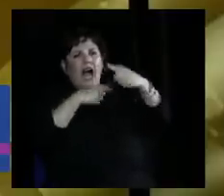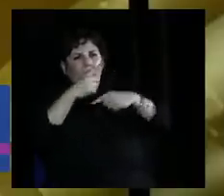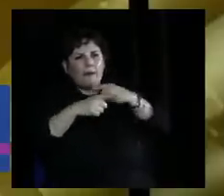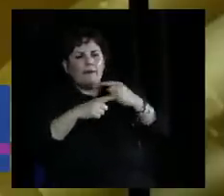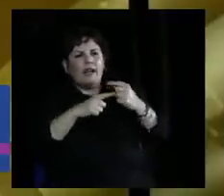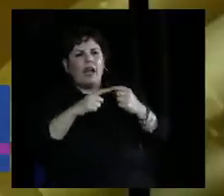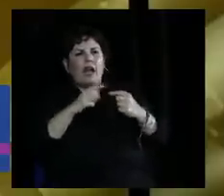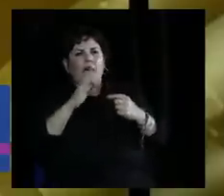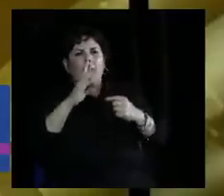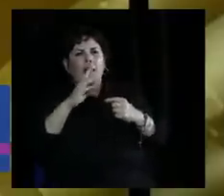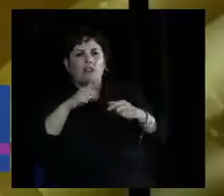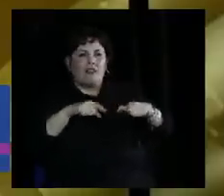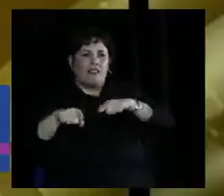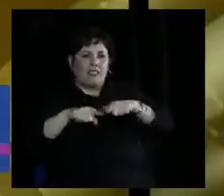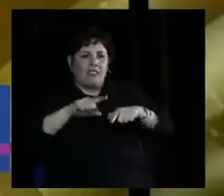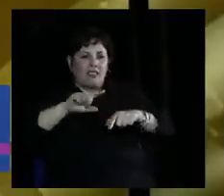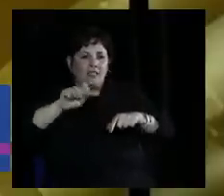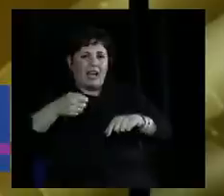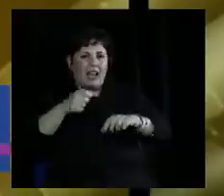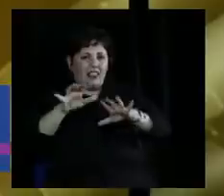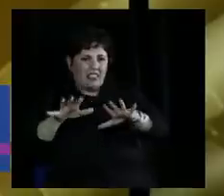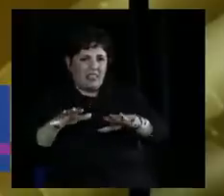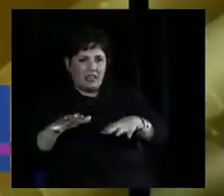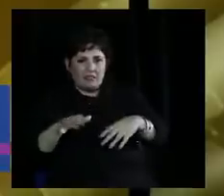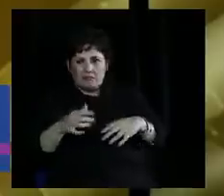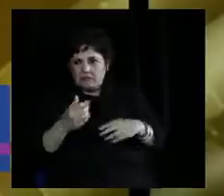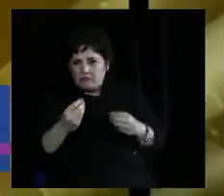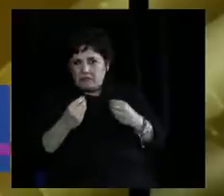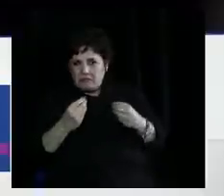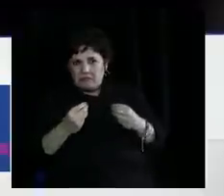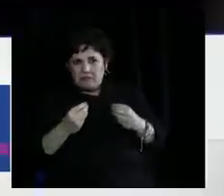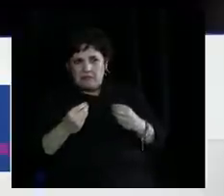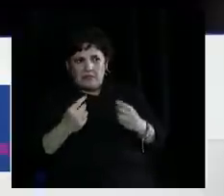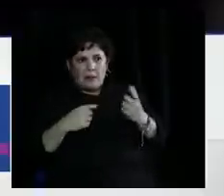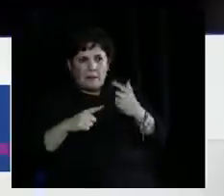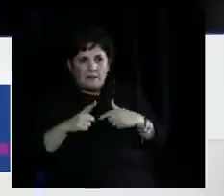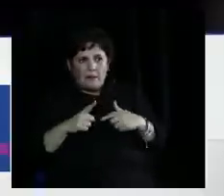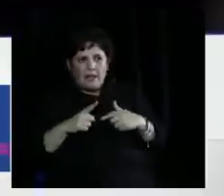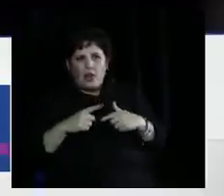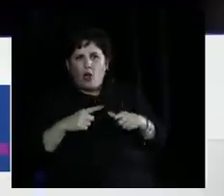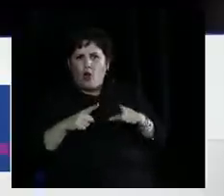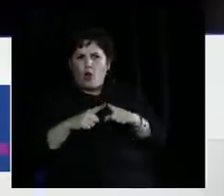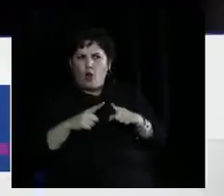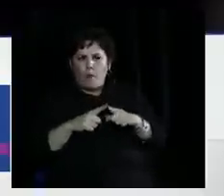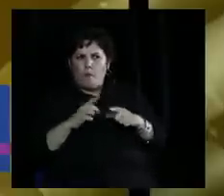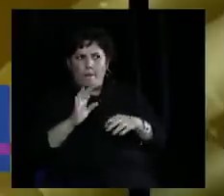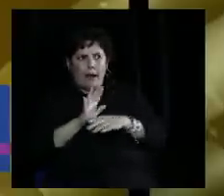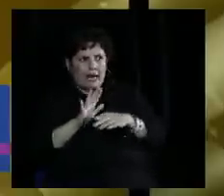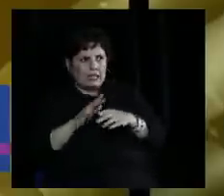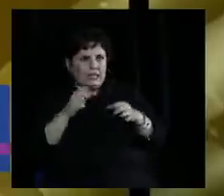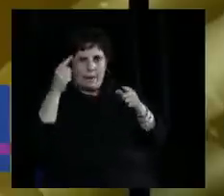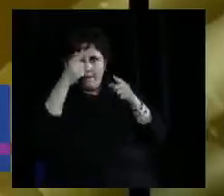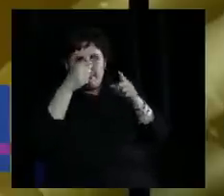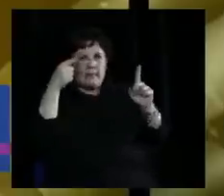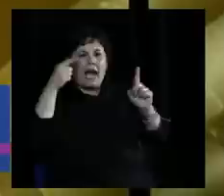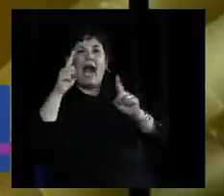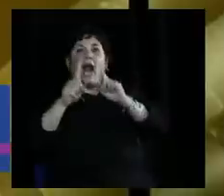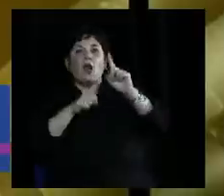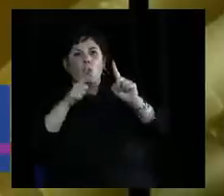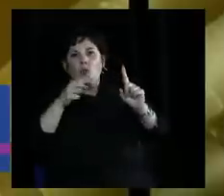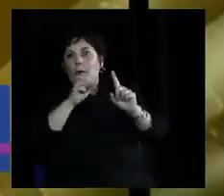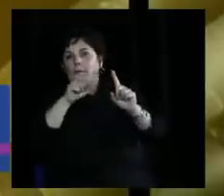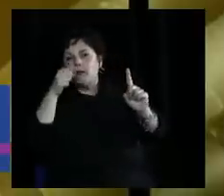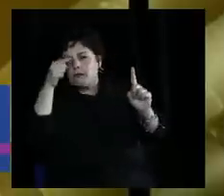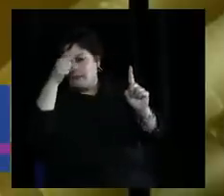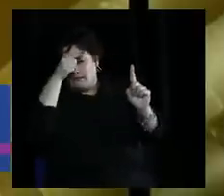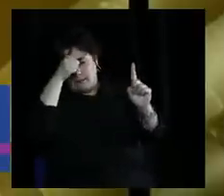de Preve, que no me consta que Klein haya hablado. No, hasta donde yo sé, nunca. Como hay una persecución en particular a algunas personas,